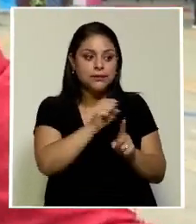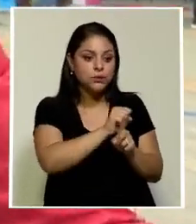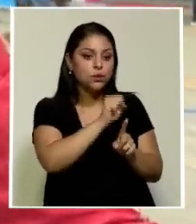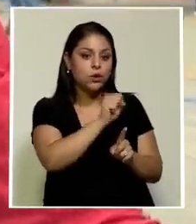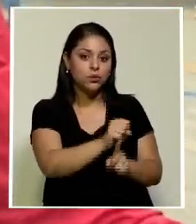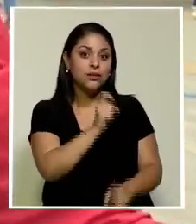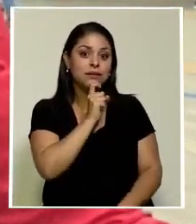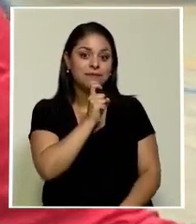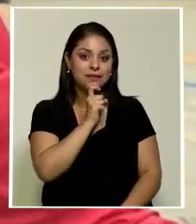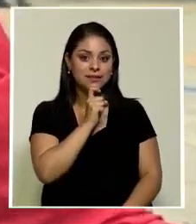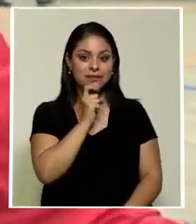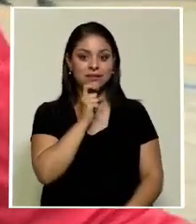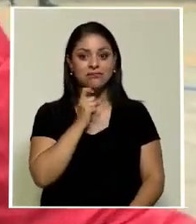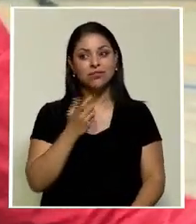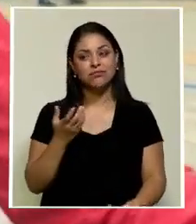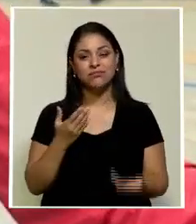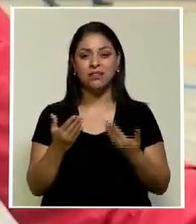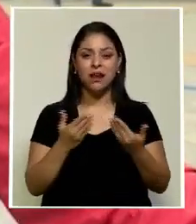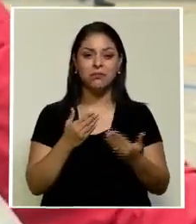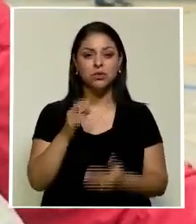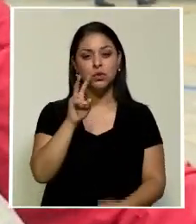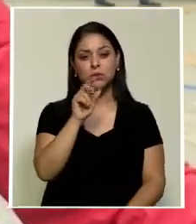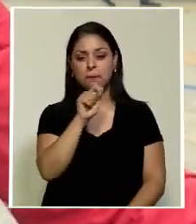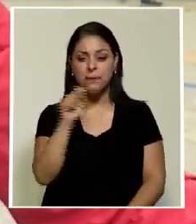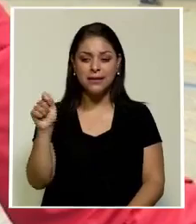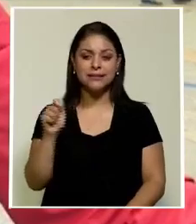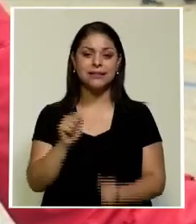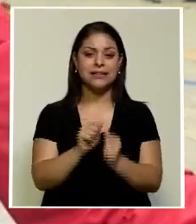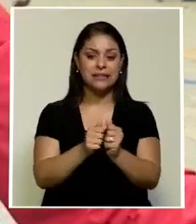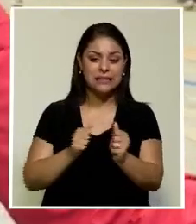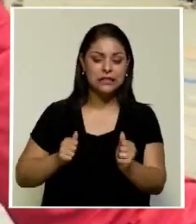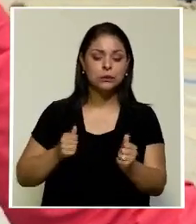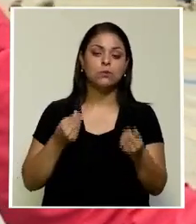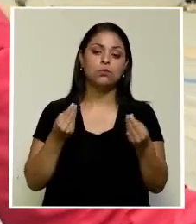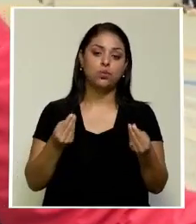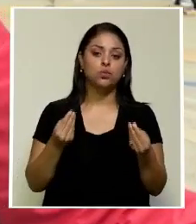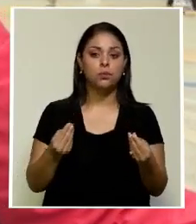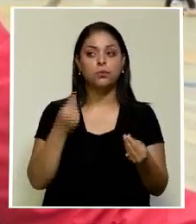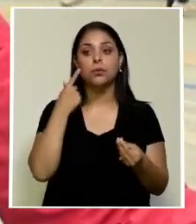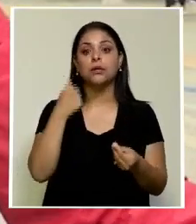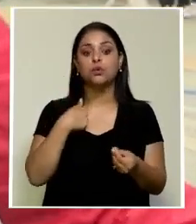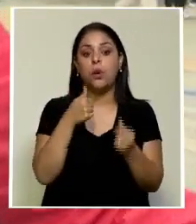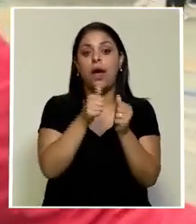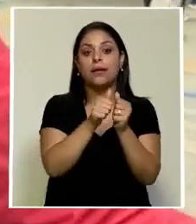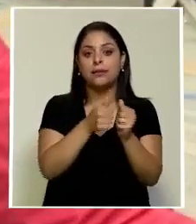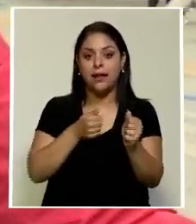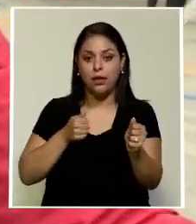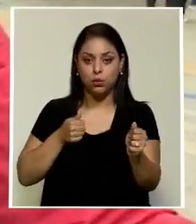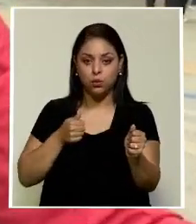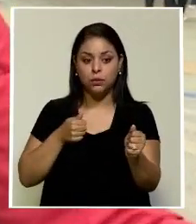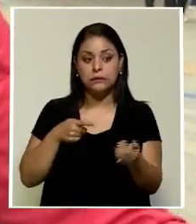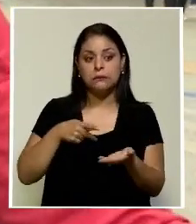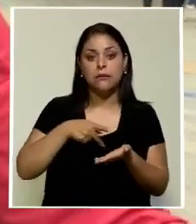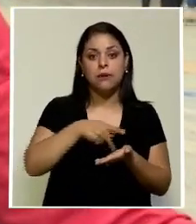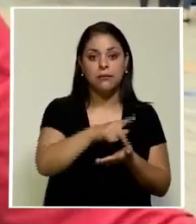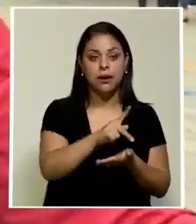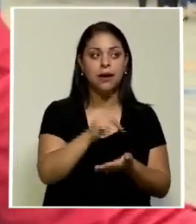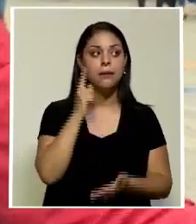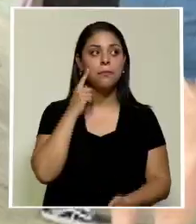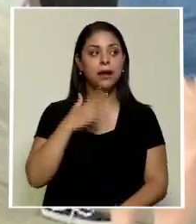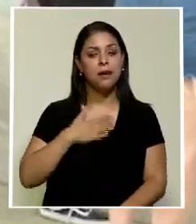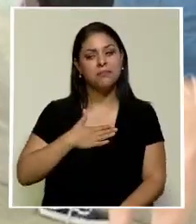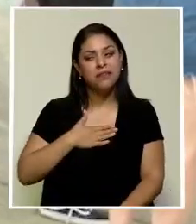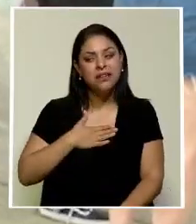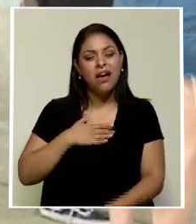de 2 meses de retraso ya sería bastante, ¿verdad? Comúnmente, porque normalmente lo que uno se atrasa, si fuera el caso, normalmente para mí sería un